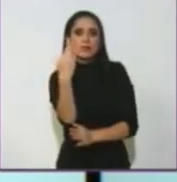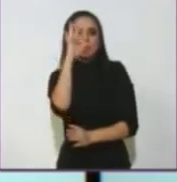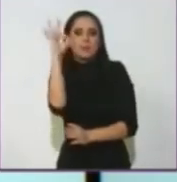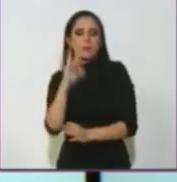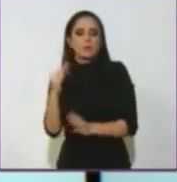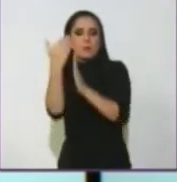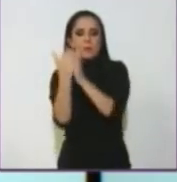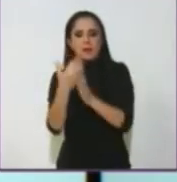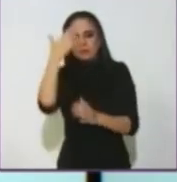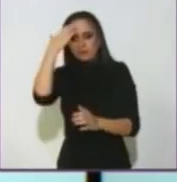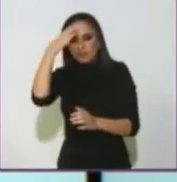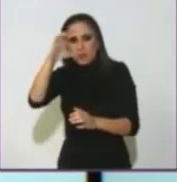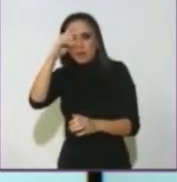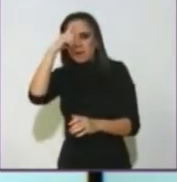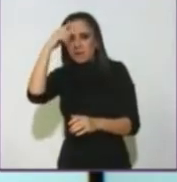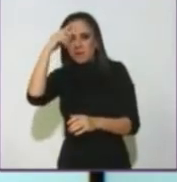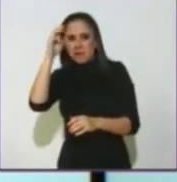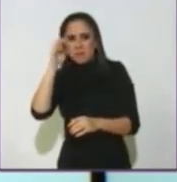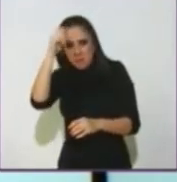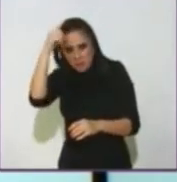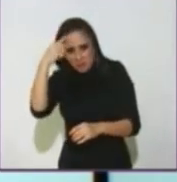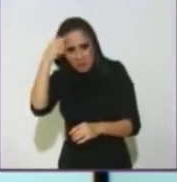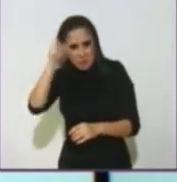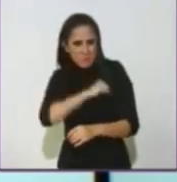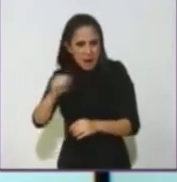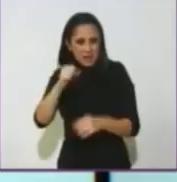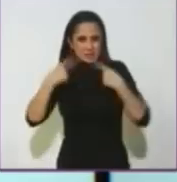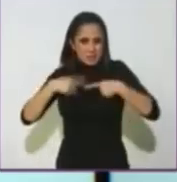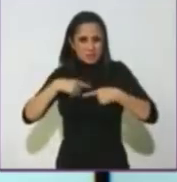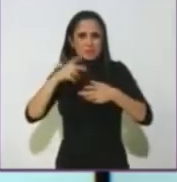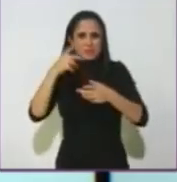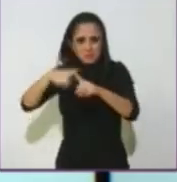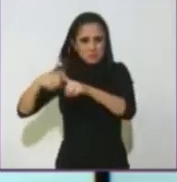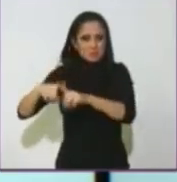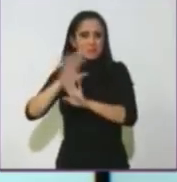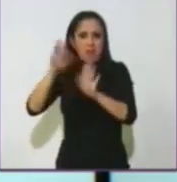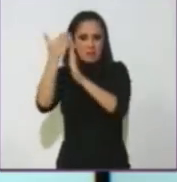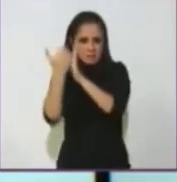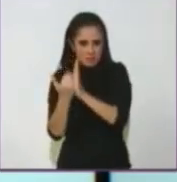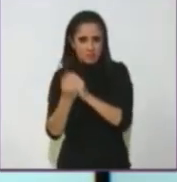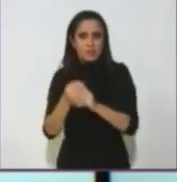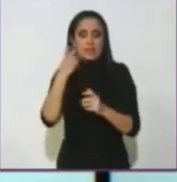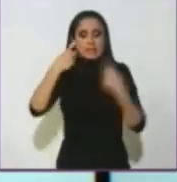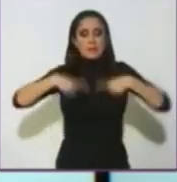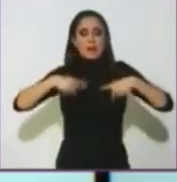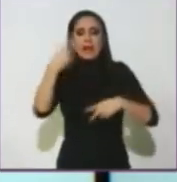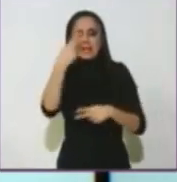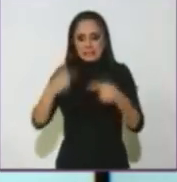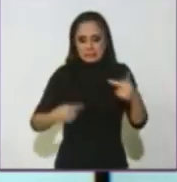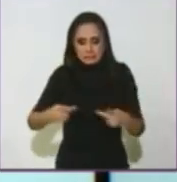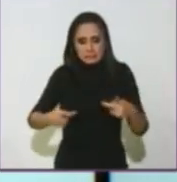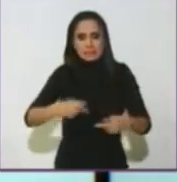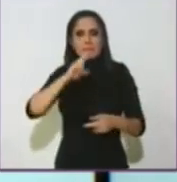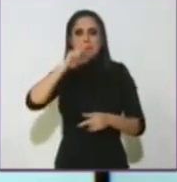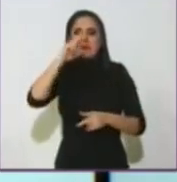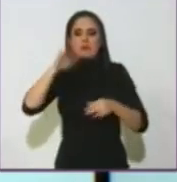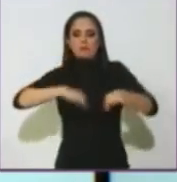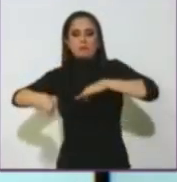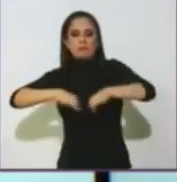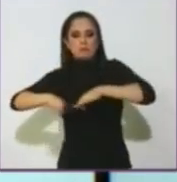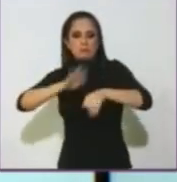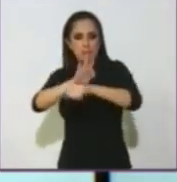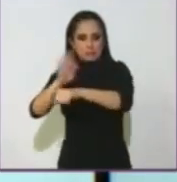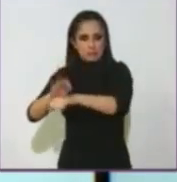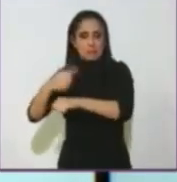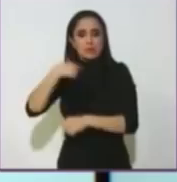resolverá la administración de justicia con mayor preparación hoy yo quiero llamar al voto al voto por